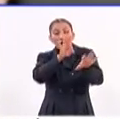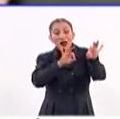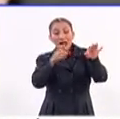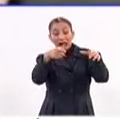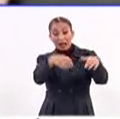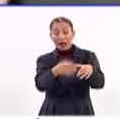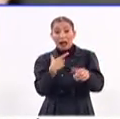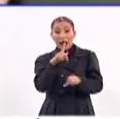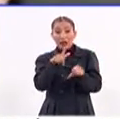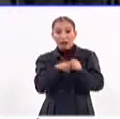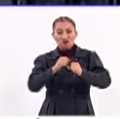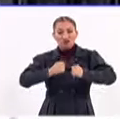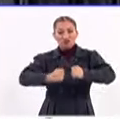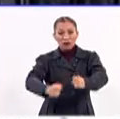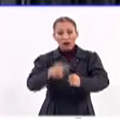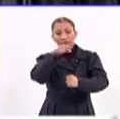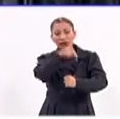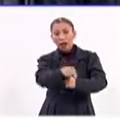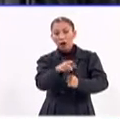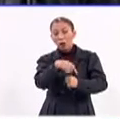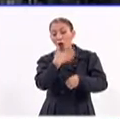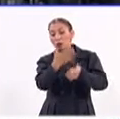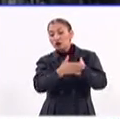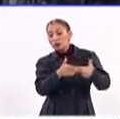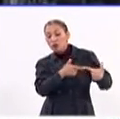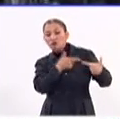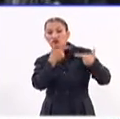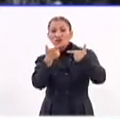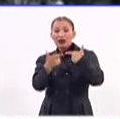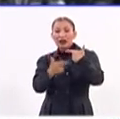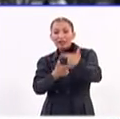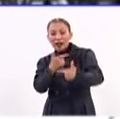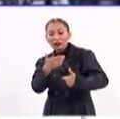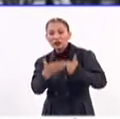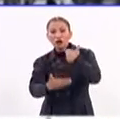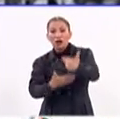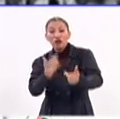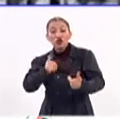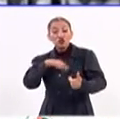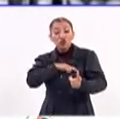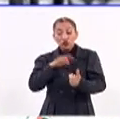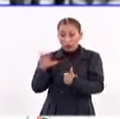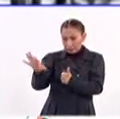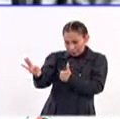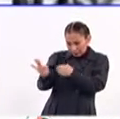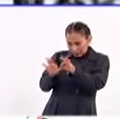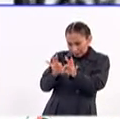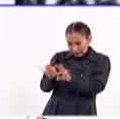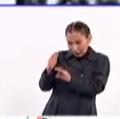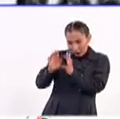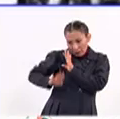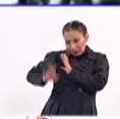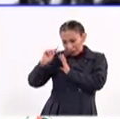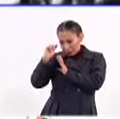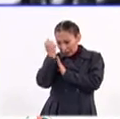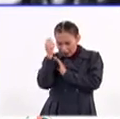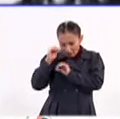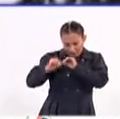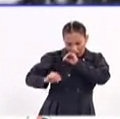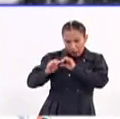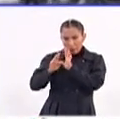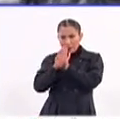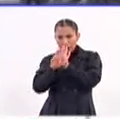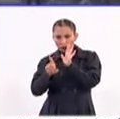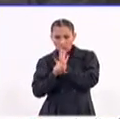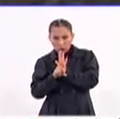los reproductores de la siguiente generación. Y de esa manera nosotros escoger a los mejores con base a técnicas, a